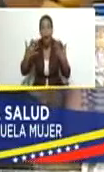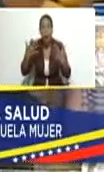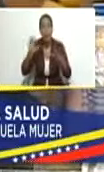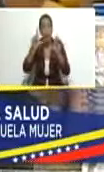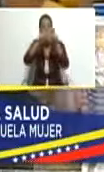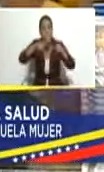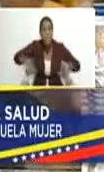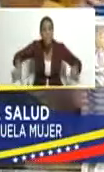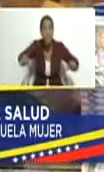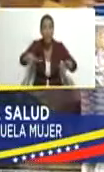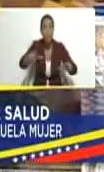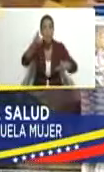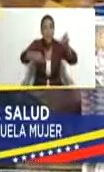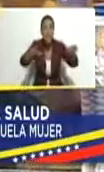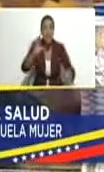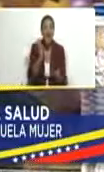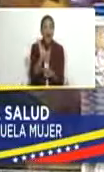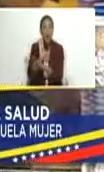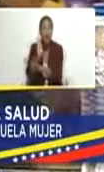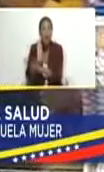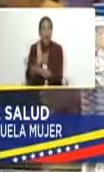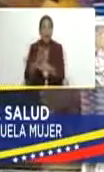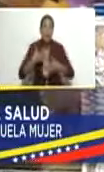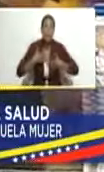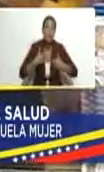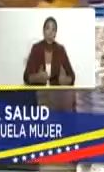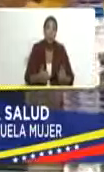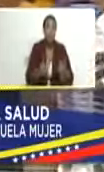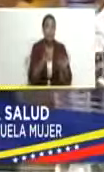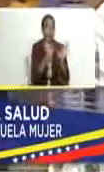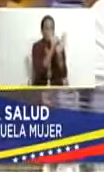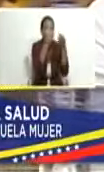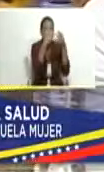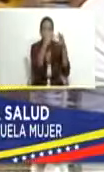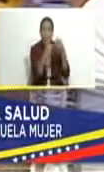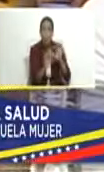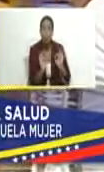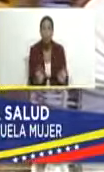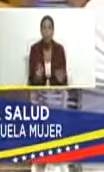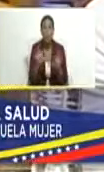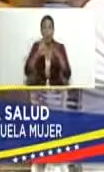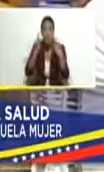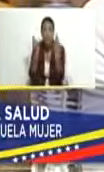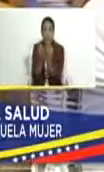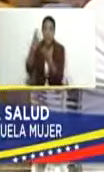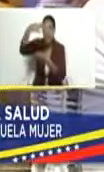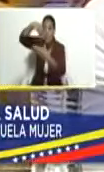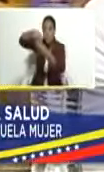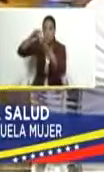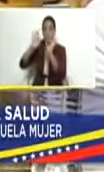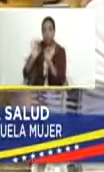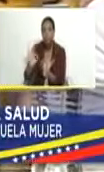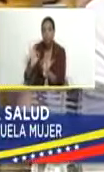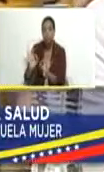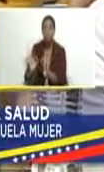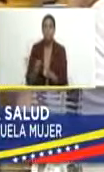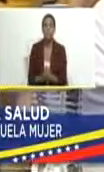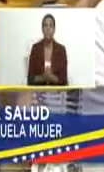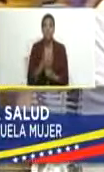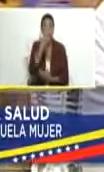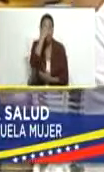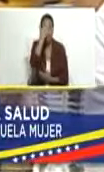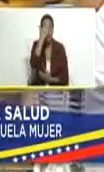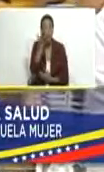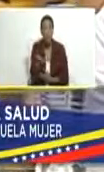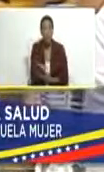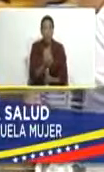el beneficio, por el bienestar de las mujeres y de la familia en general. Sabemos